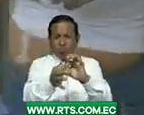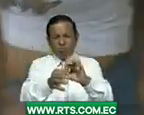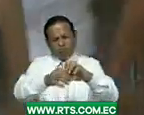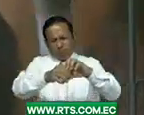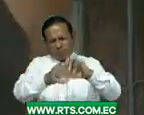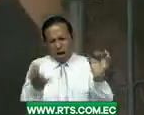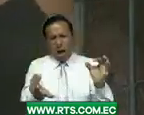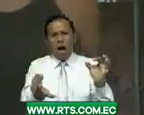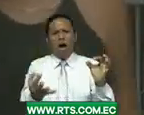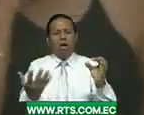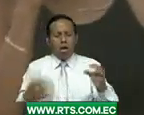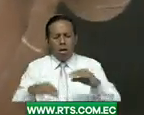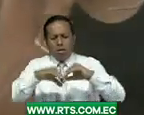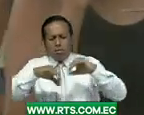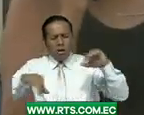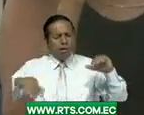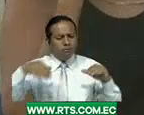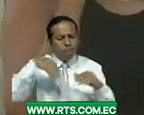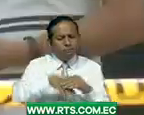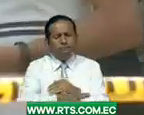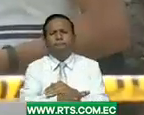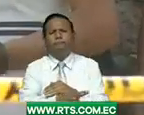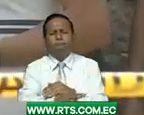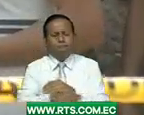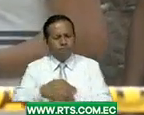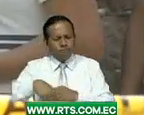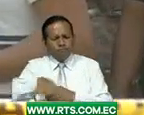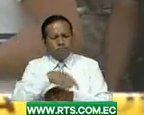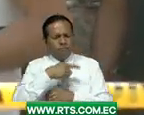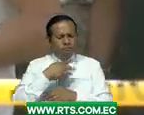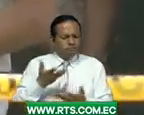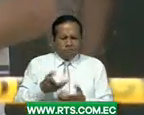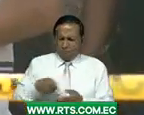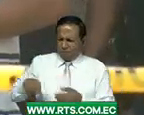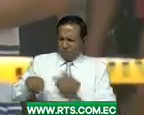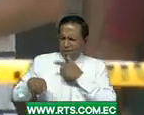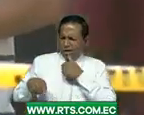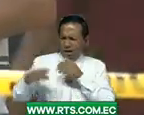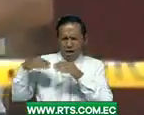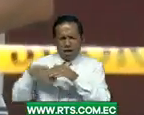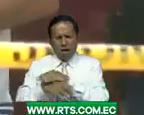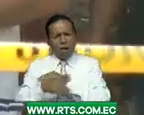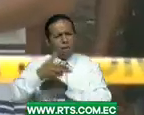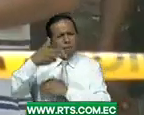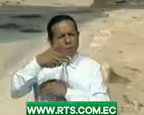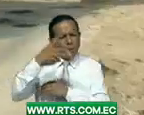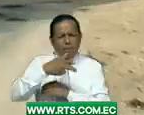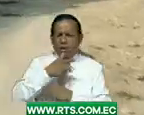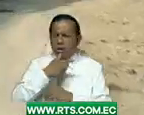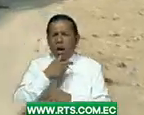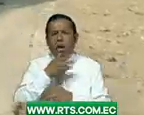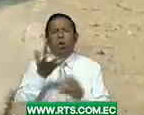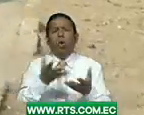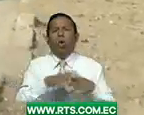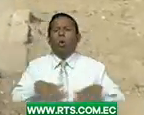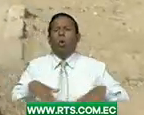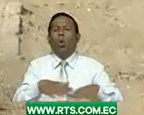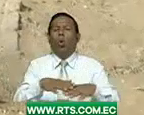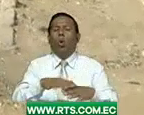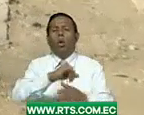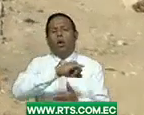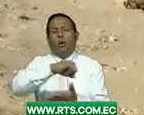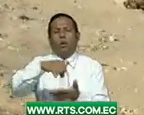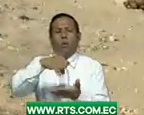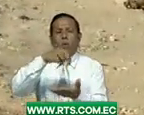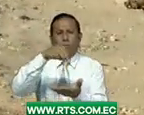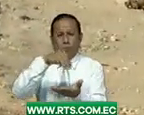no quedaron casquillos. Aún se desconoce quiénes fueron los que llegaron para quitarle la vida. Este asesinato se registró en la cooperativa Estrella de